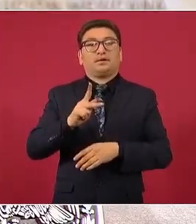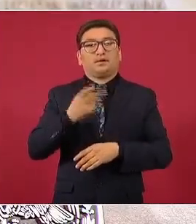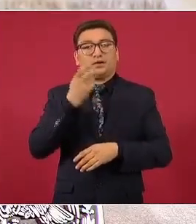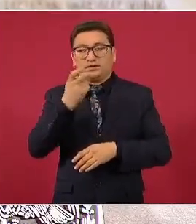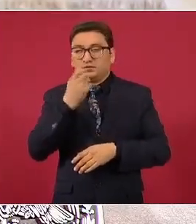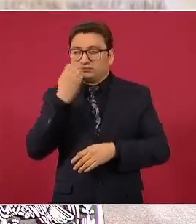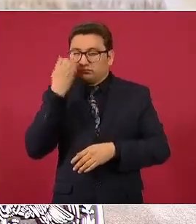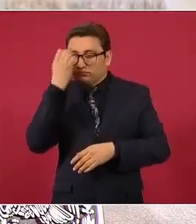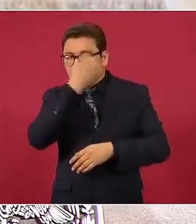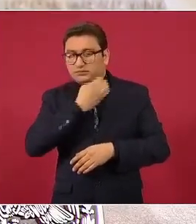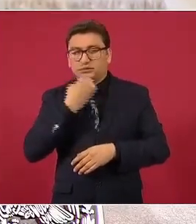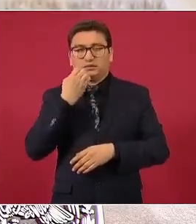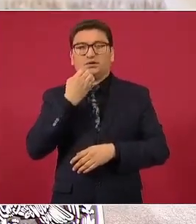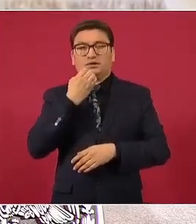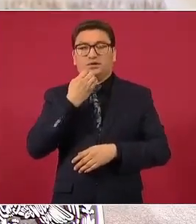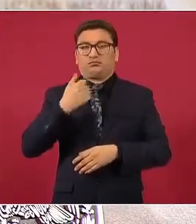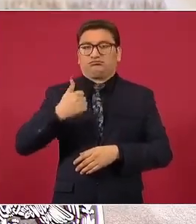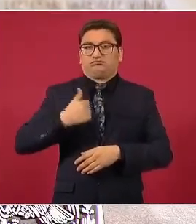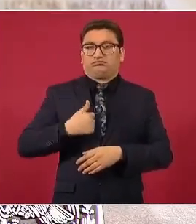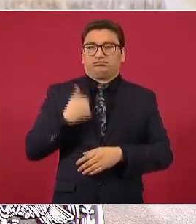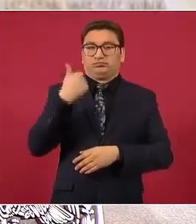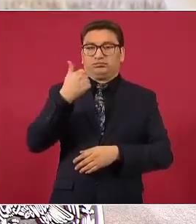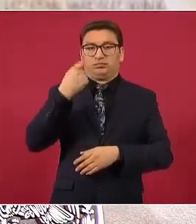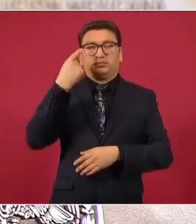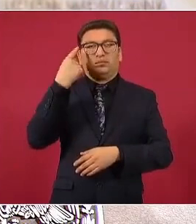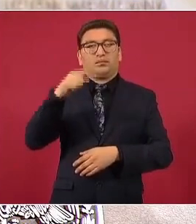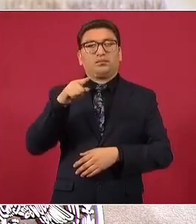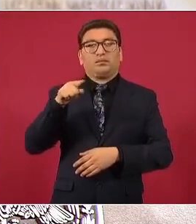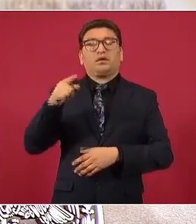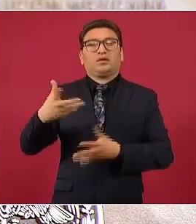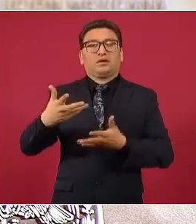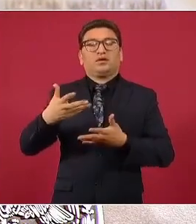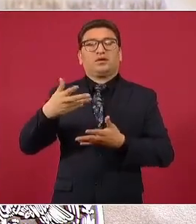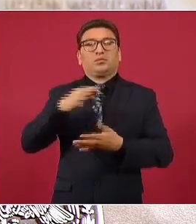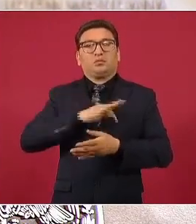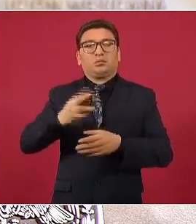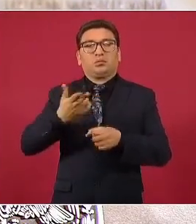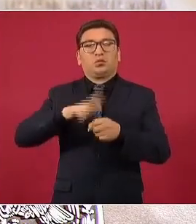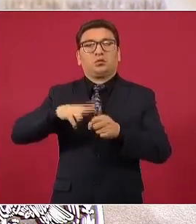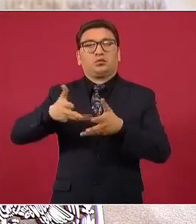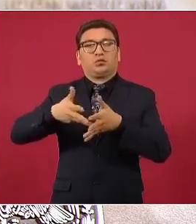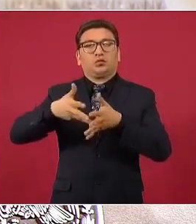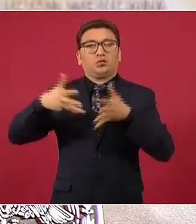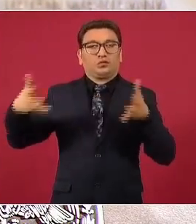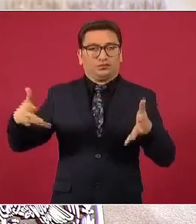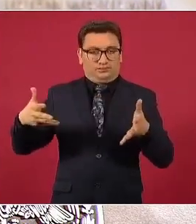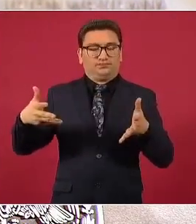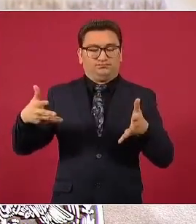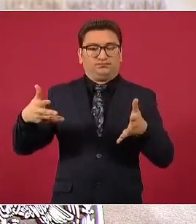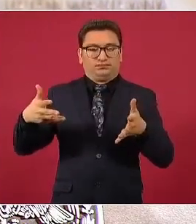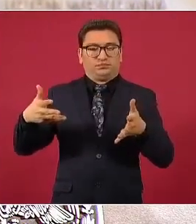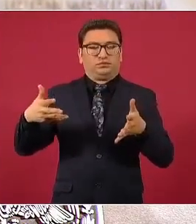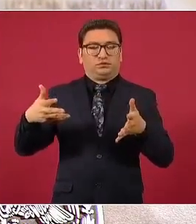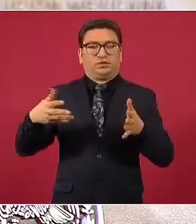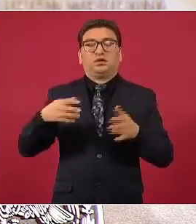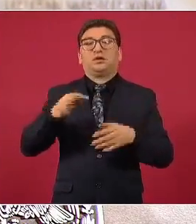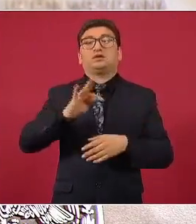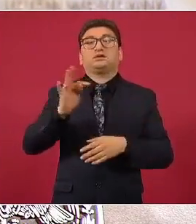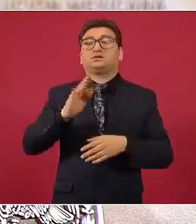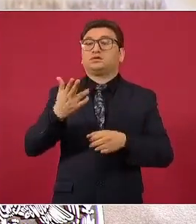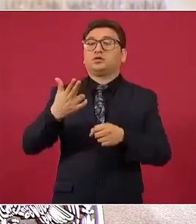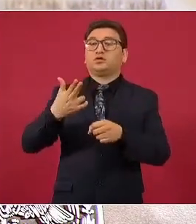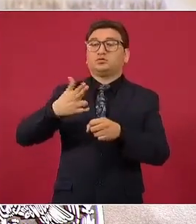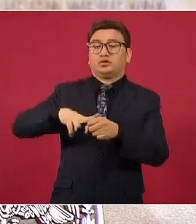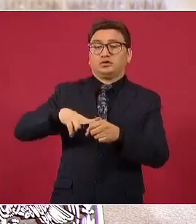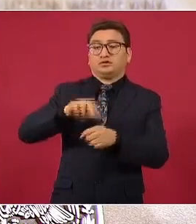se veía también una oportunidad para crecer ese hospital, es decir, pasar de un hospital